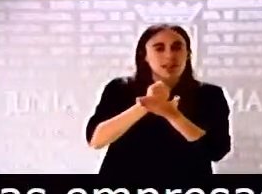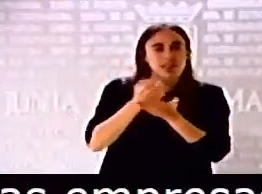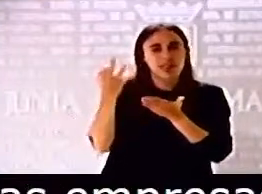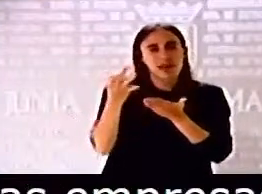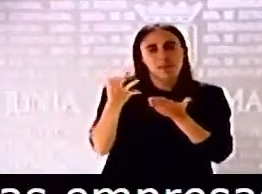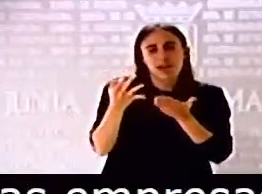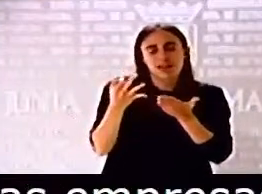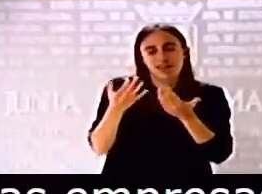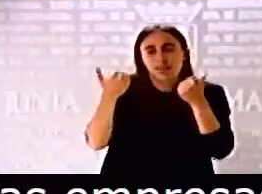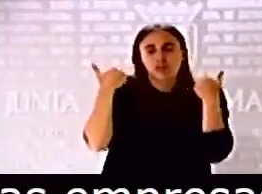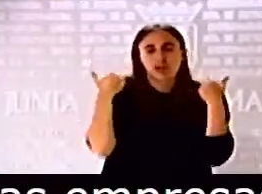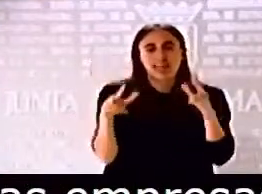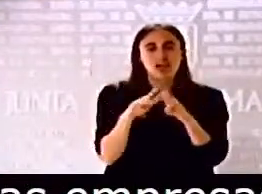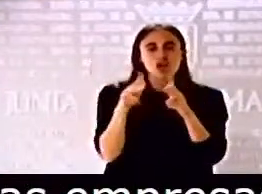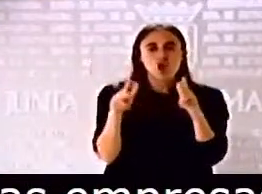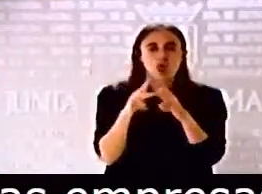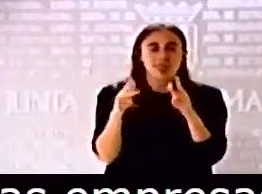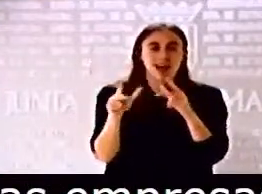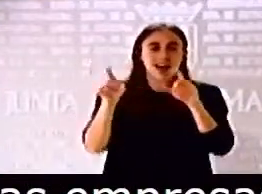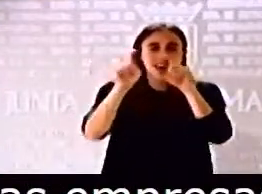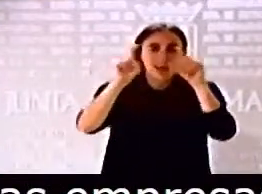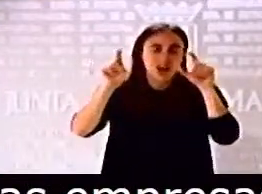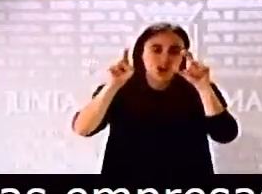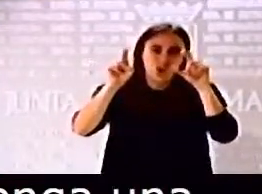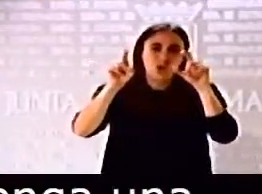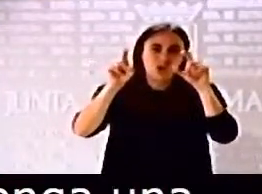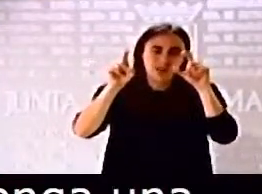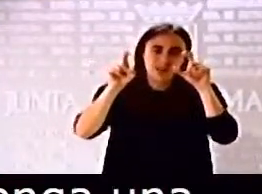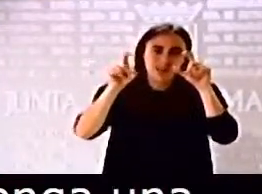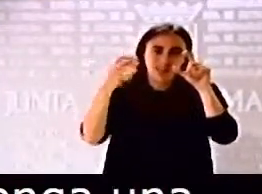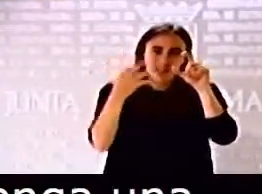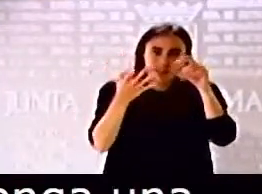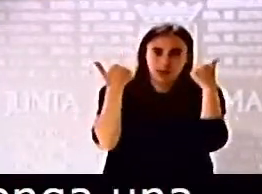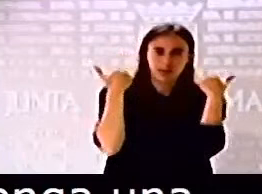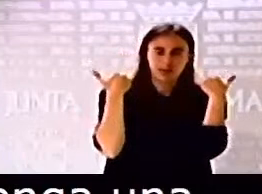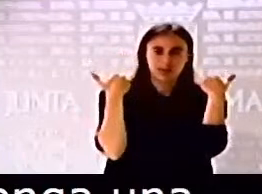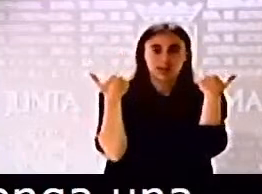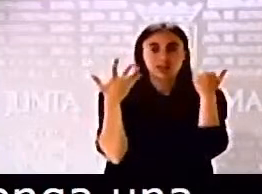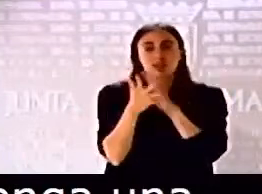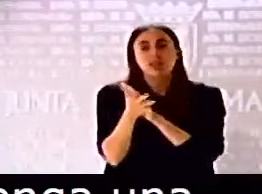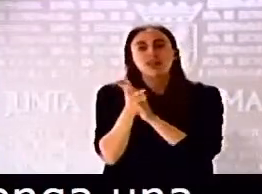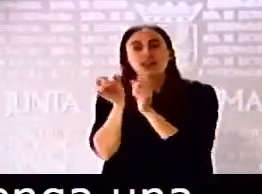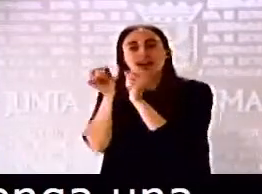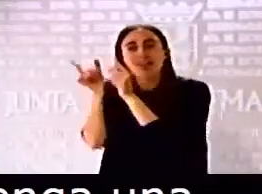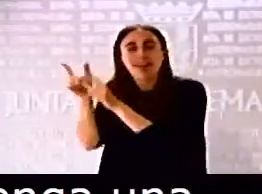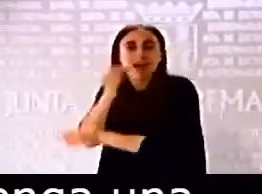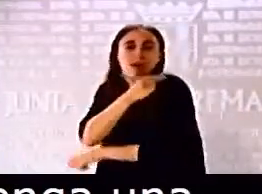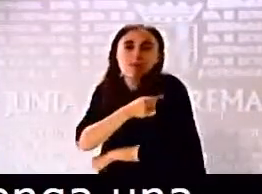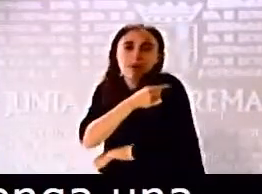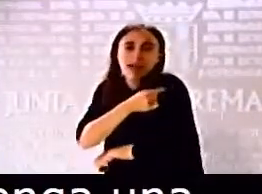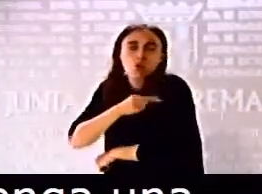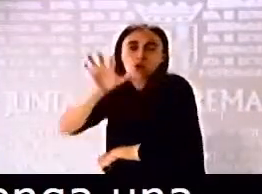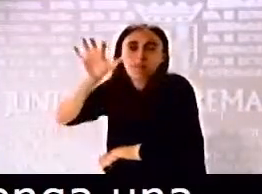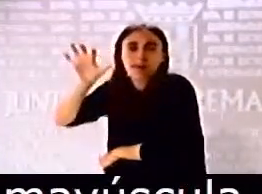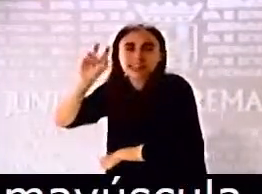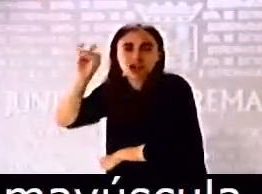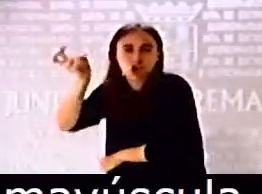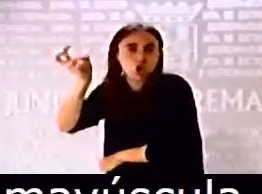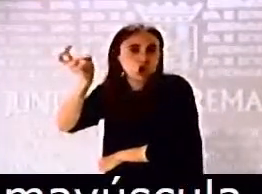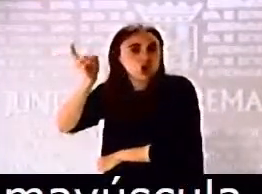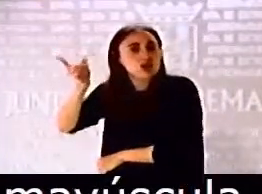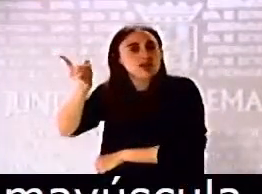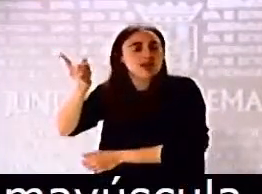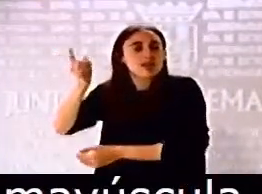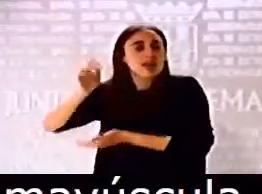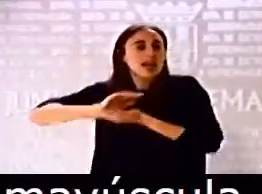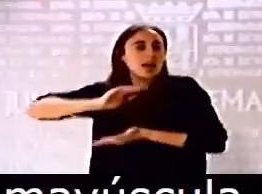social corporativa con mayúsculas, que permitan que le lleguen vacunas a otros países que no tienen la